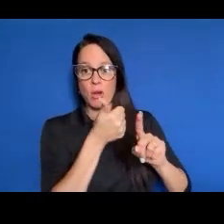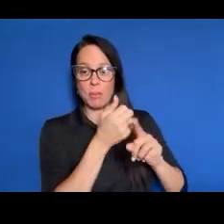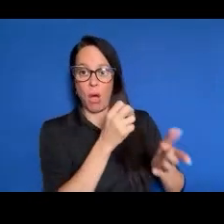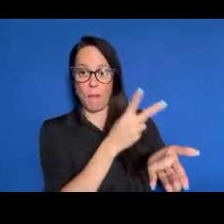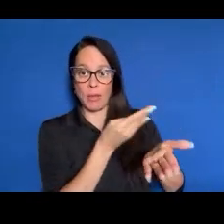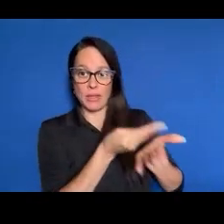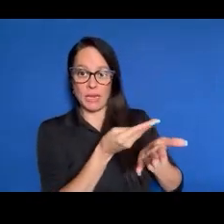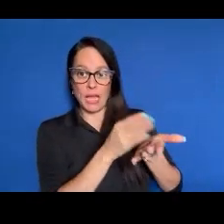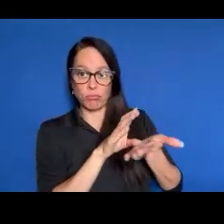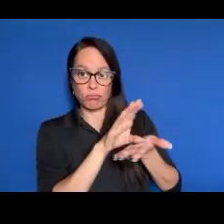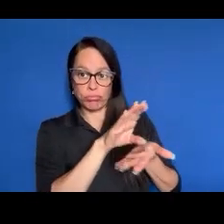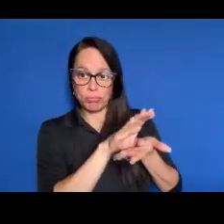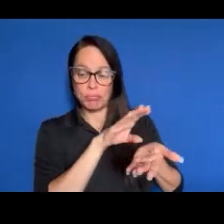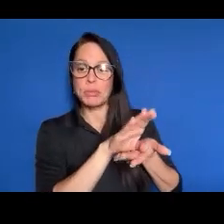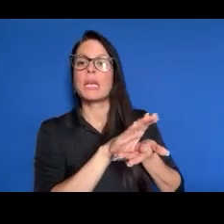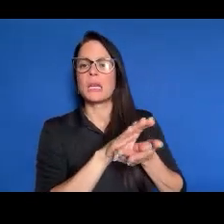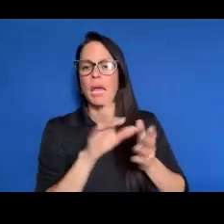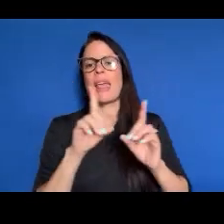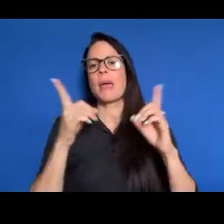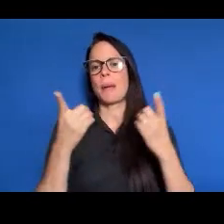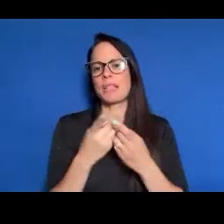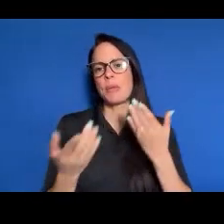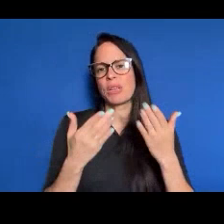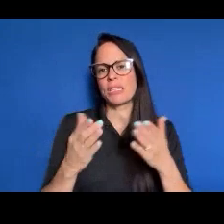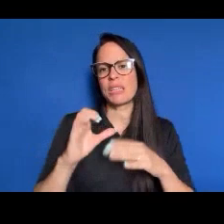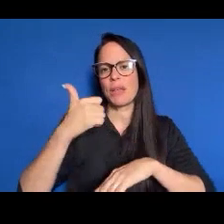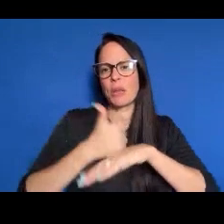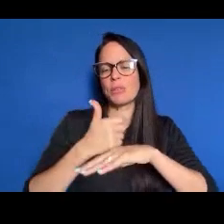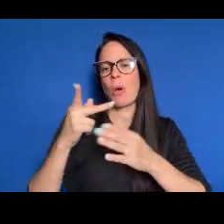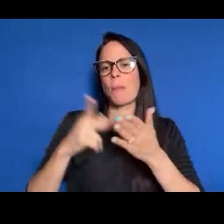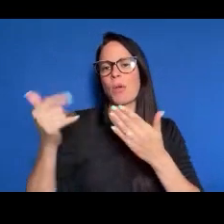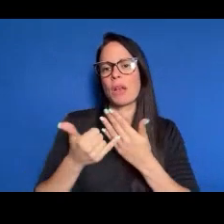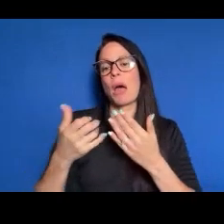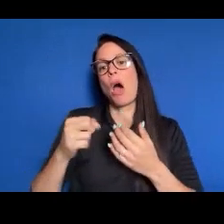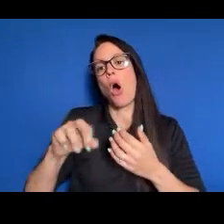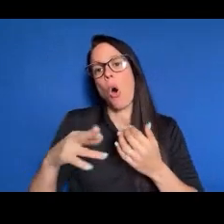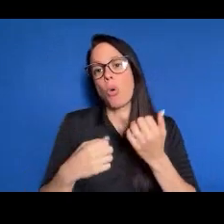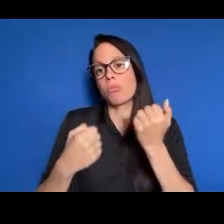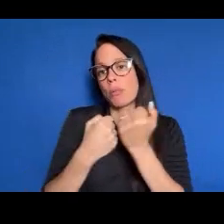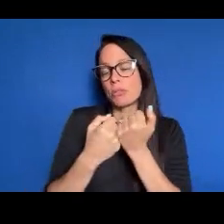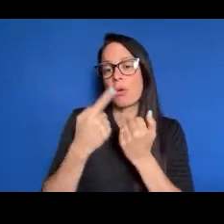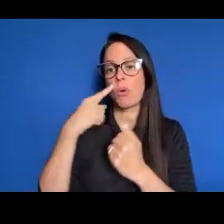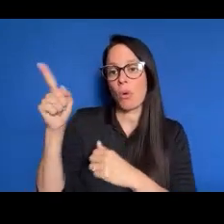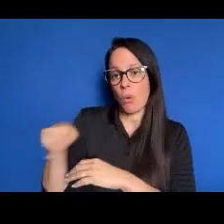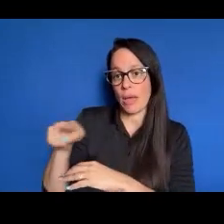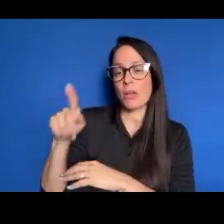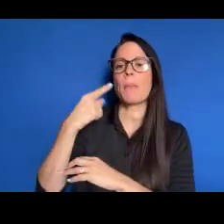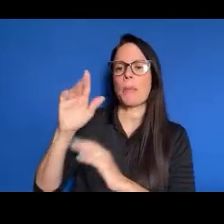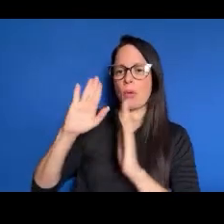desde el departamento poder establecer algún tipo de programa o colaboración con ellos para atenderlo, ¿verdad? Esa situación que están